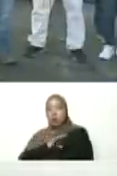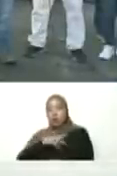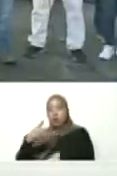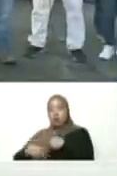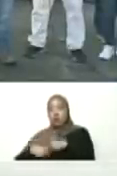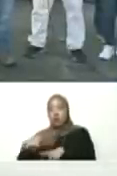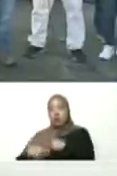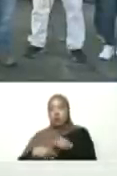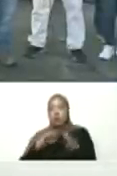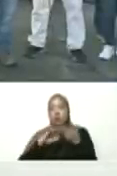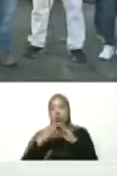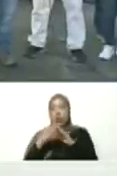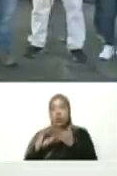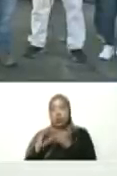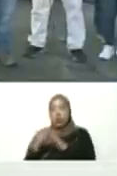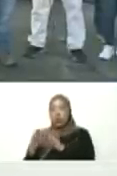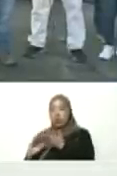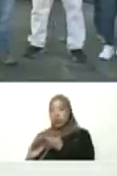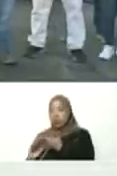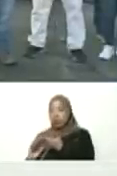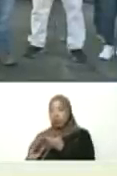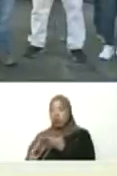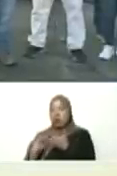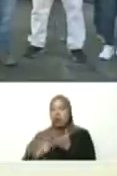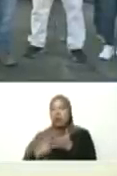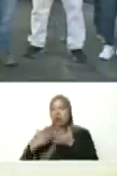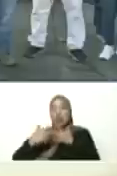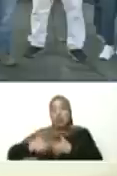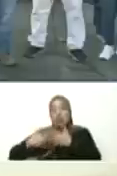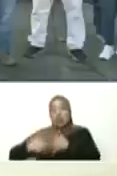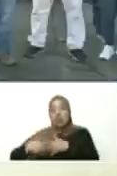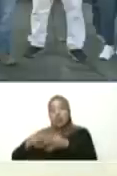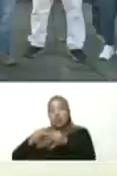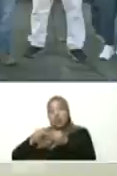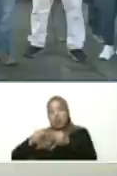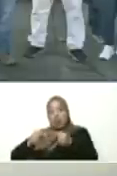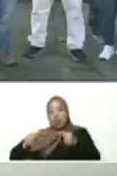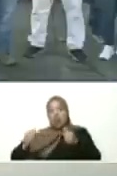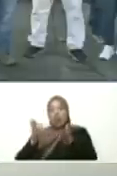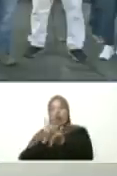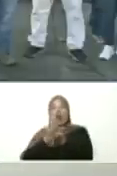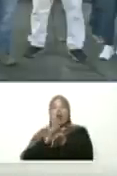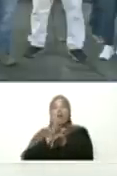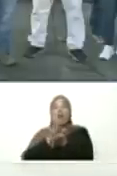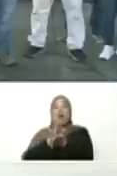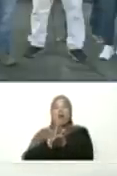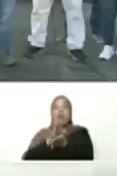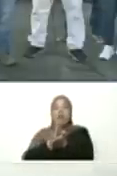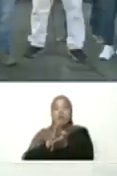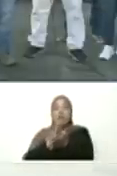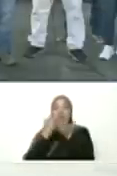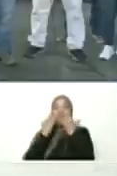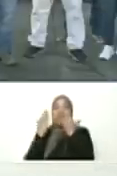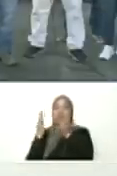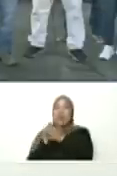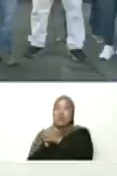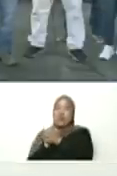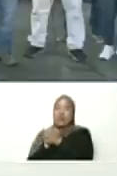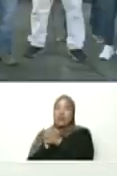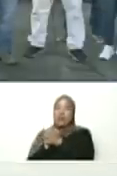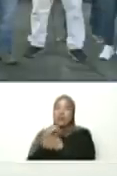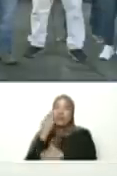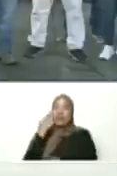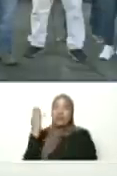indirecta comunal, planta procesadora de harina de maíz, Leander. Adelante, compañero,